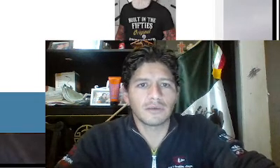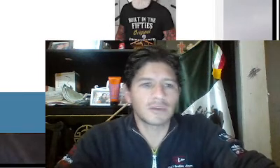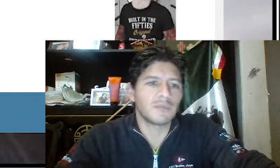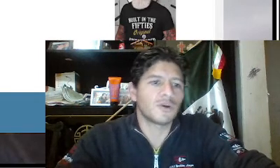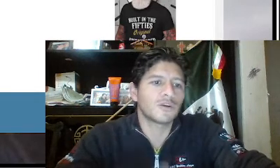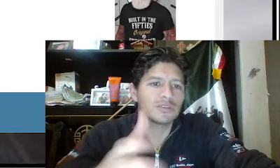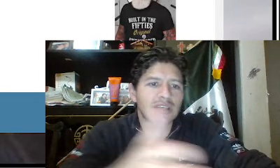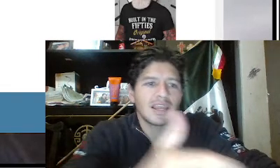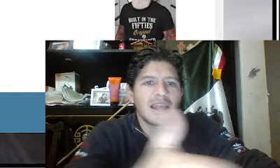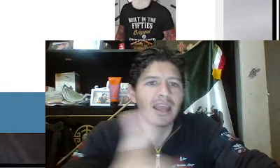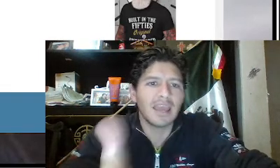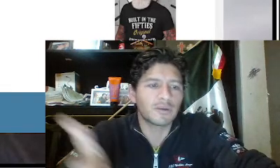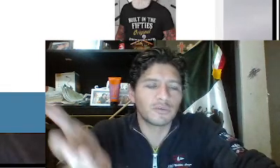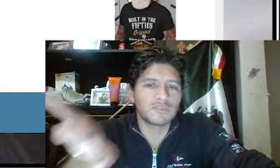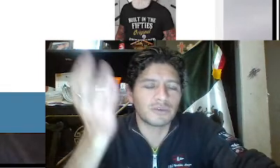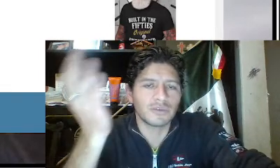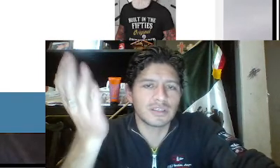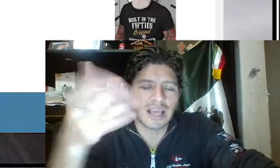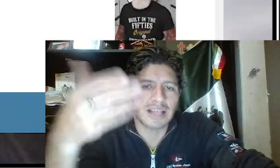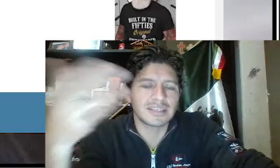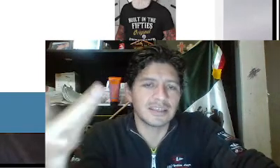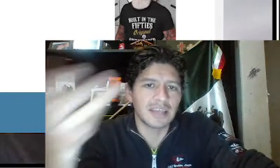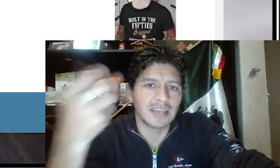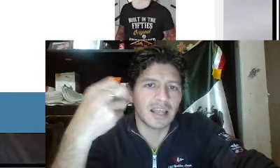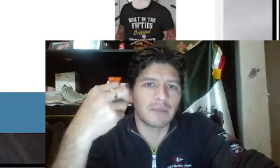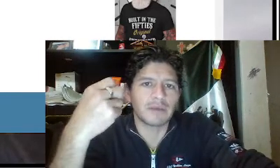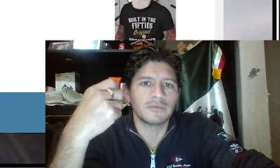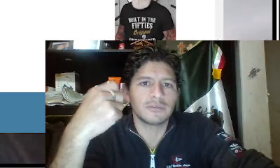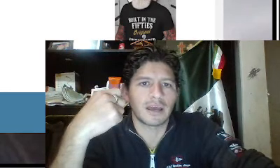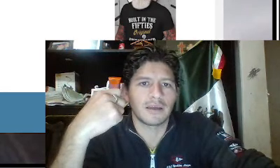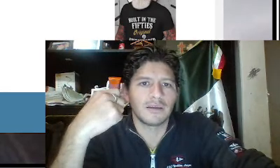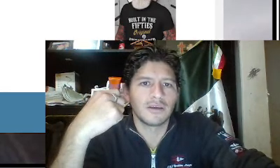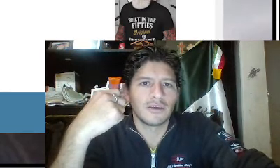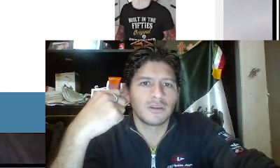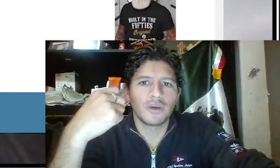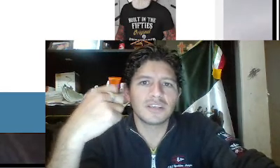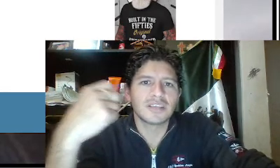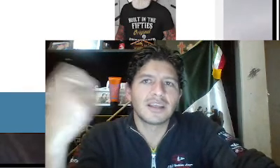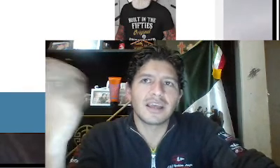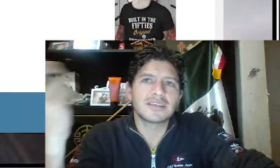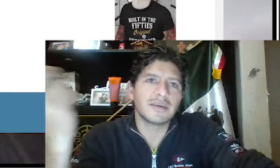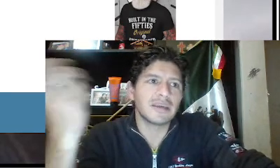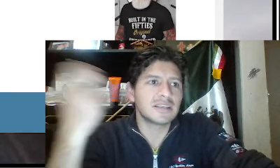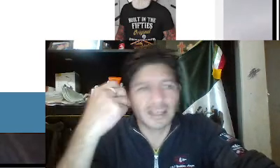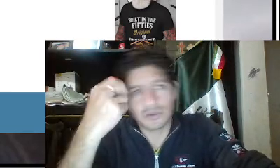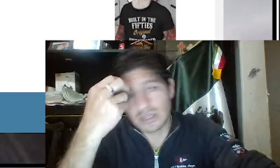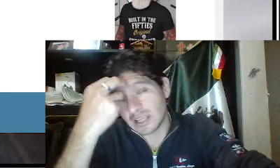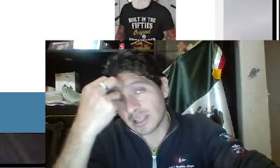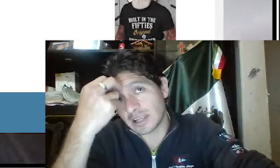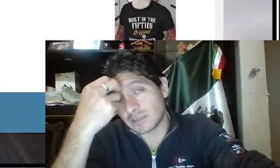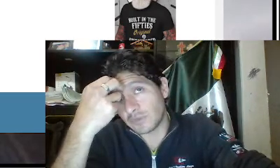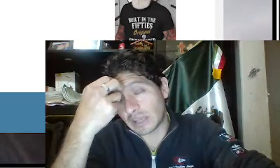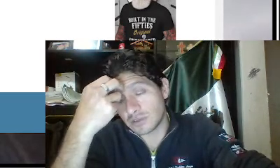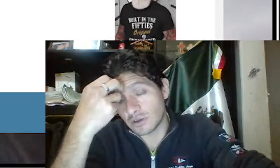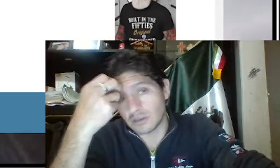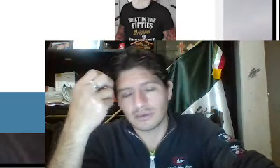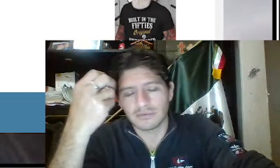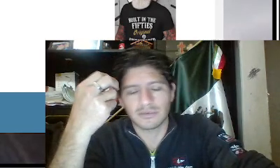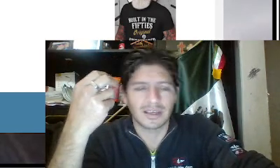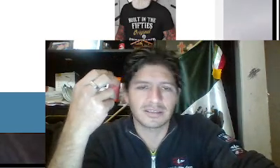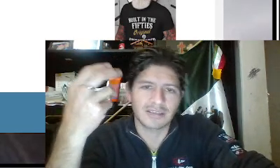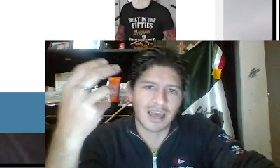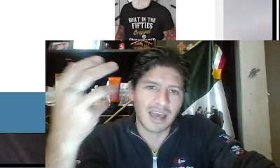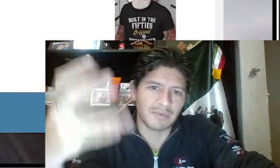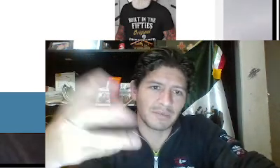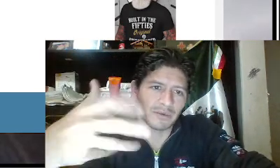perjudicial, aunque a lo mejor no esté en la ley, pero no es perjudicial, se entiende la pregunta. No es, ya se sabe, es que no es ley de ratificación,